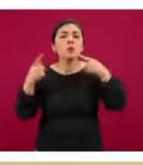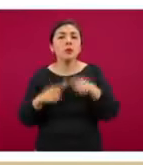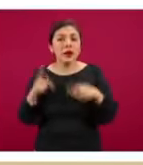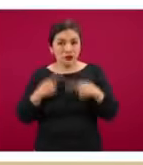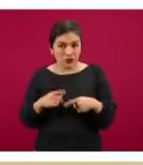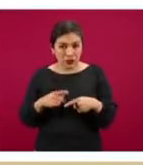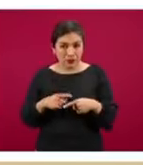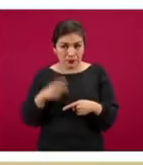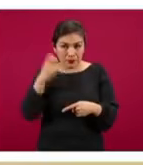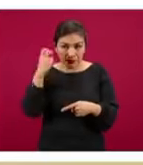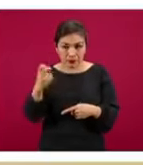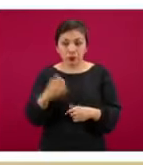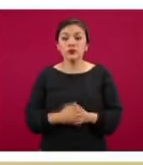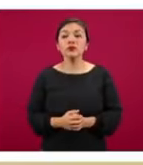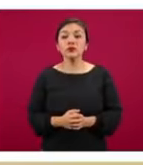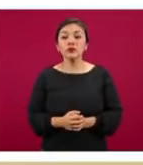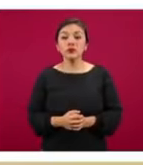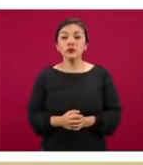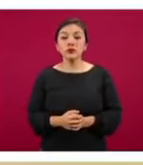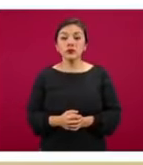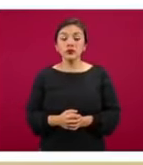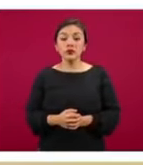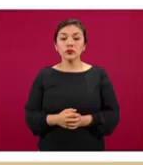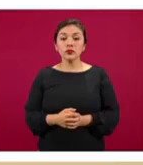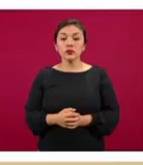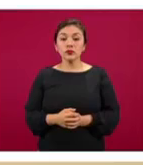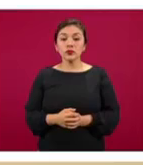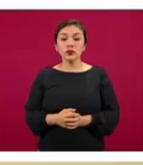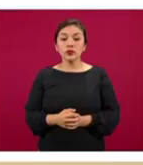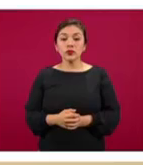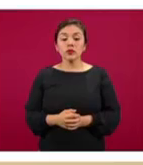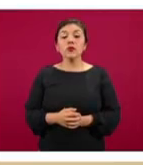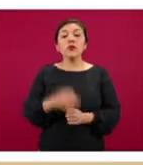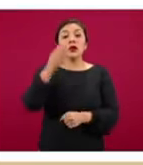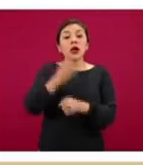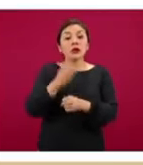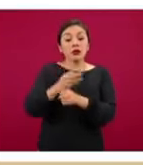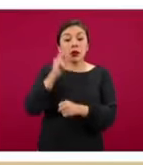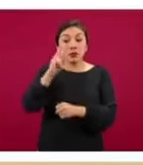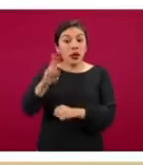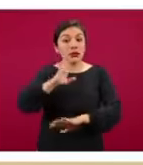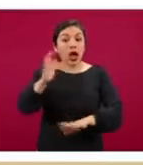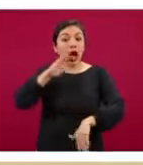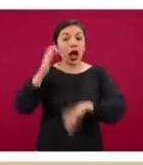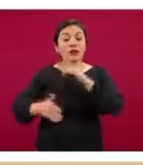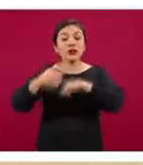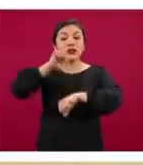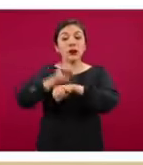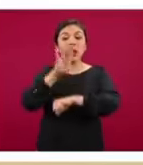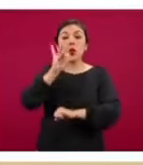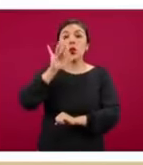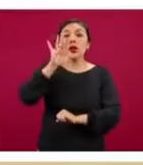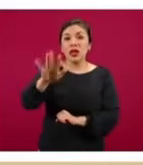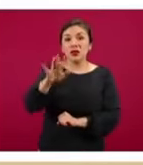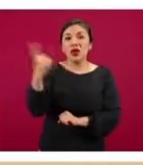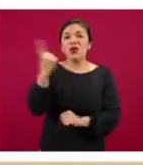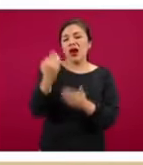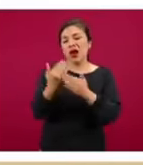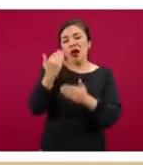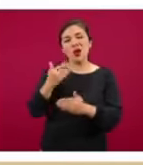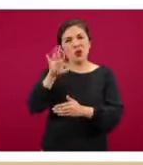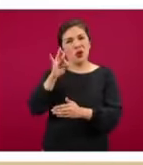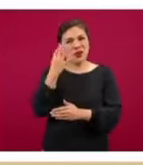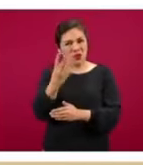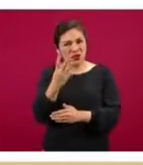comportando las muertes por COVID-19. Estamos cerrando la semana 45 en comparación a la